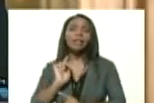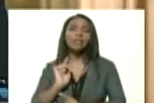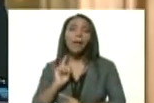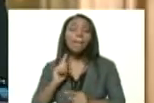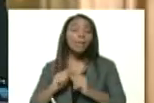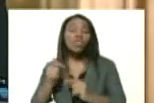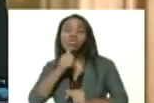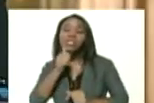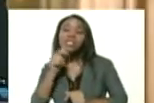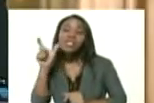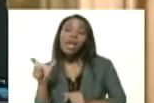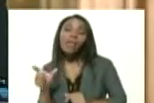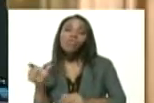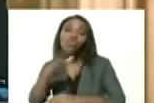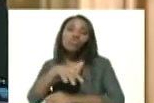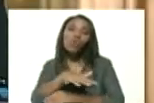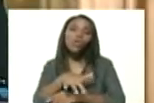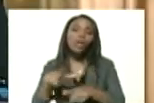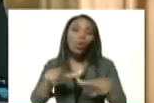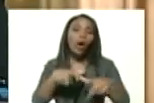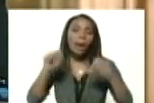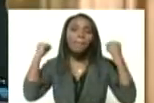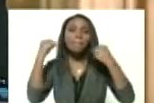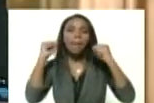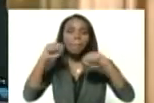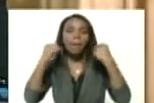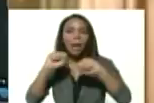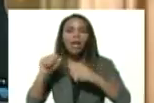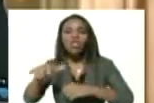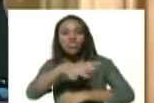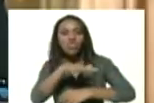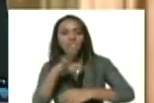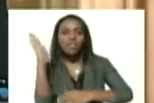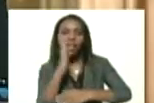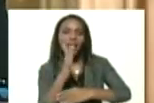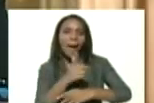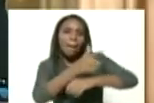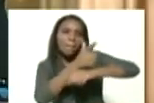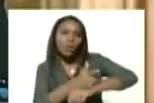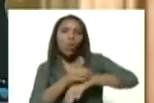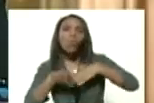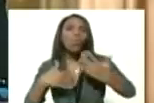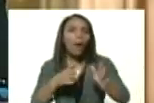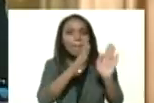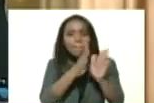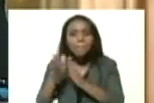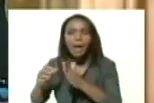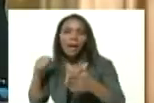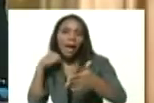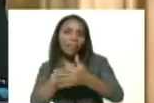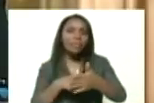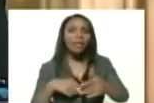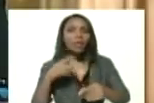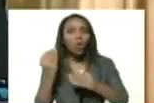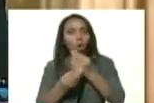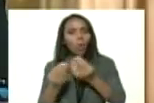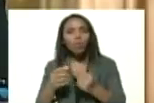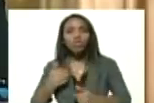donde se entrenaban de donde venían las armas cuáles eran los planes de ataque lo denunciamos